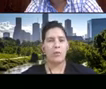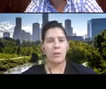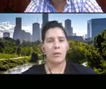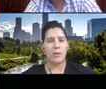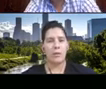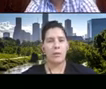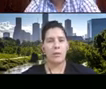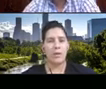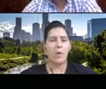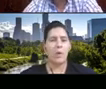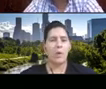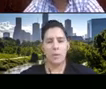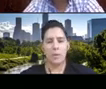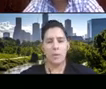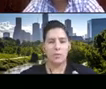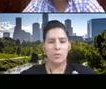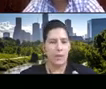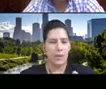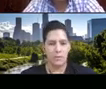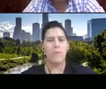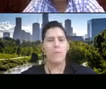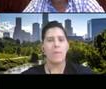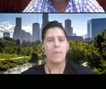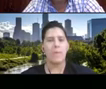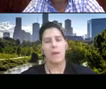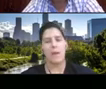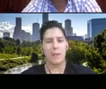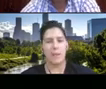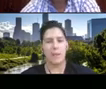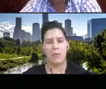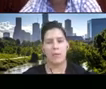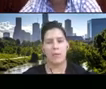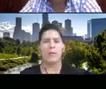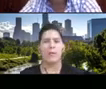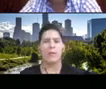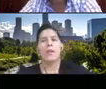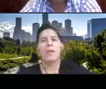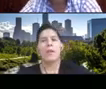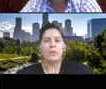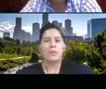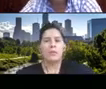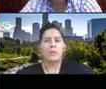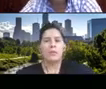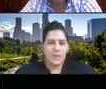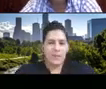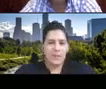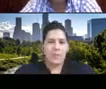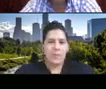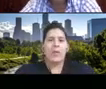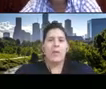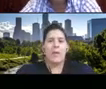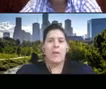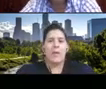automóviles van a ser un poco más económicos justamente ya en estos días de jueves, viernes, sábado y domingo. Y bueno, justamente aquí en la pantalla estamos viendo el mapa. La verdad